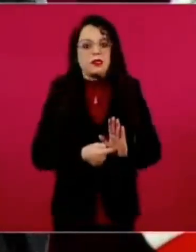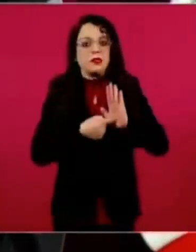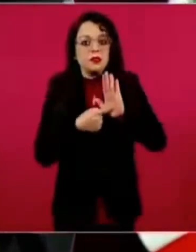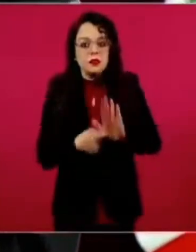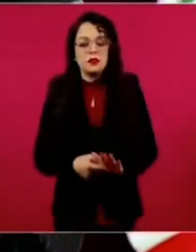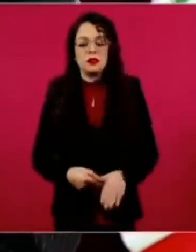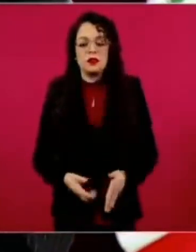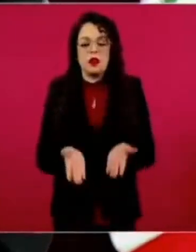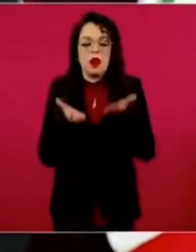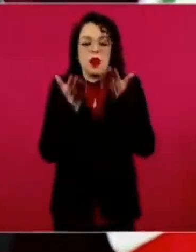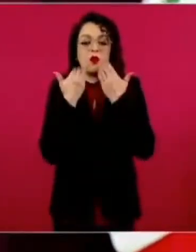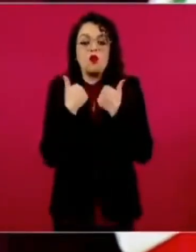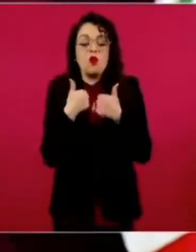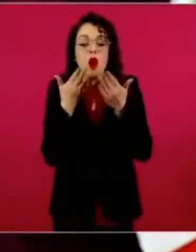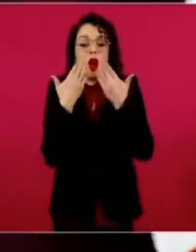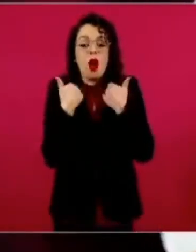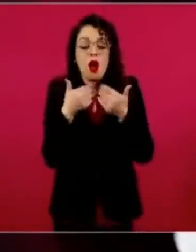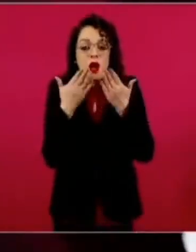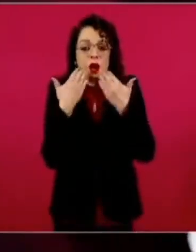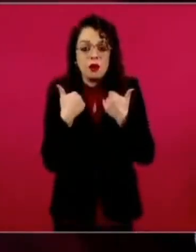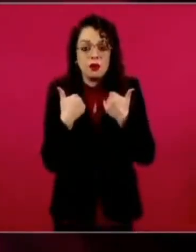Seguramente estos